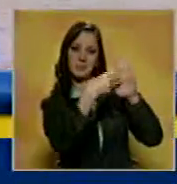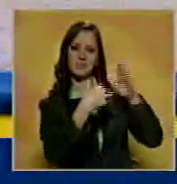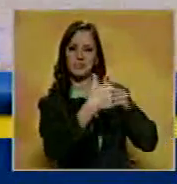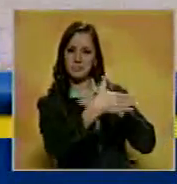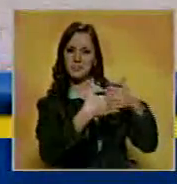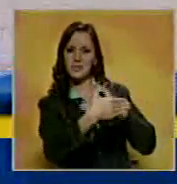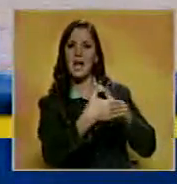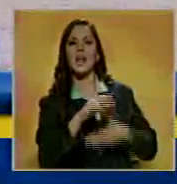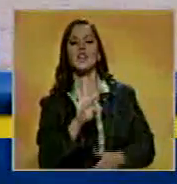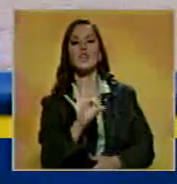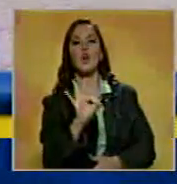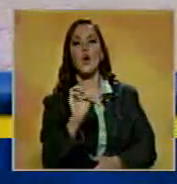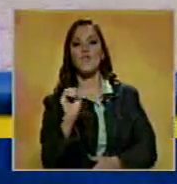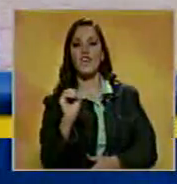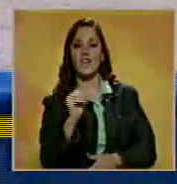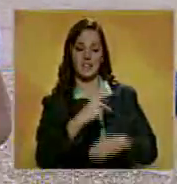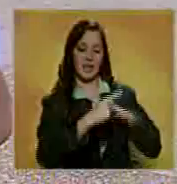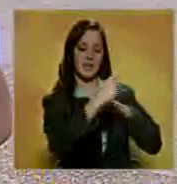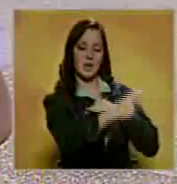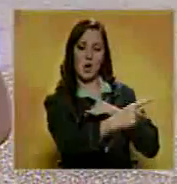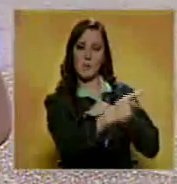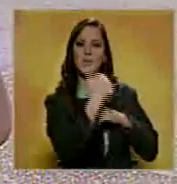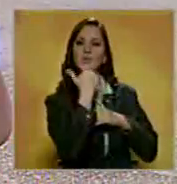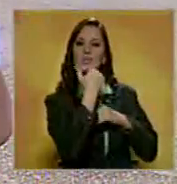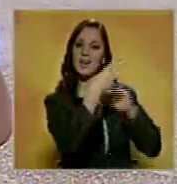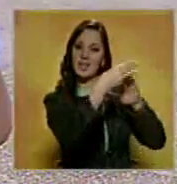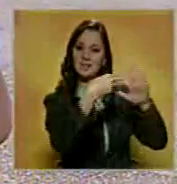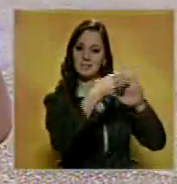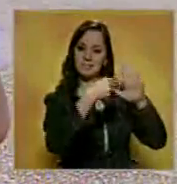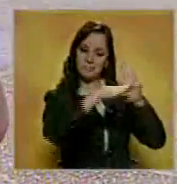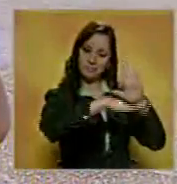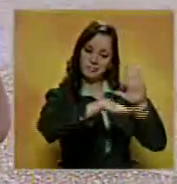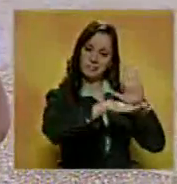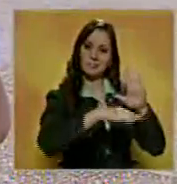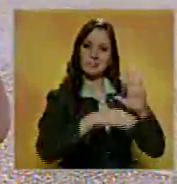kilómetros del territorio en reclamación. Manuel Covela, Noticiero Venevisión.